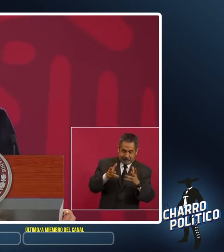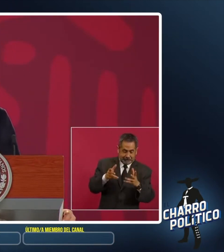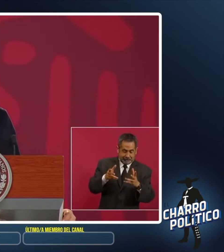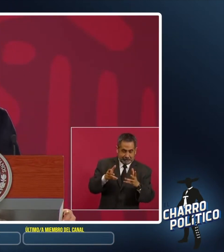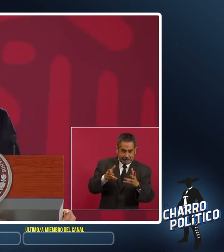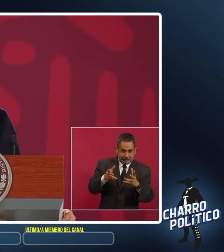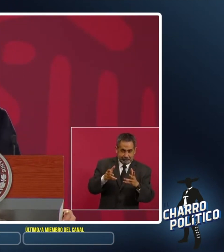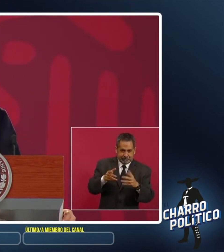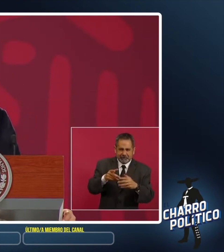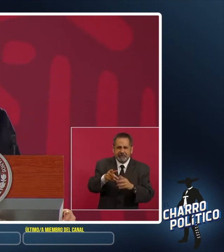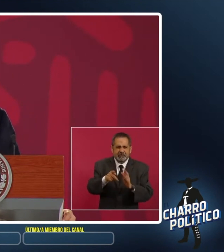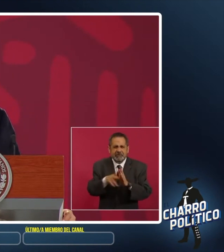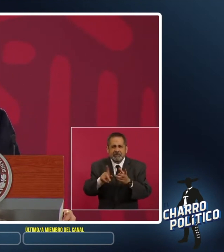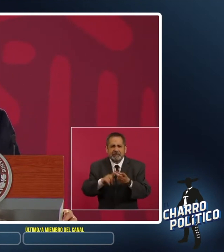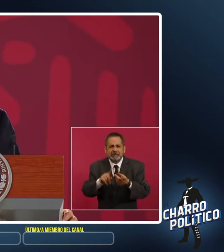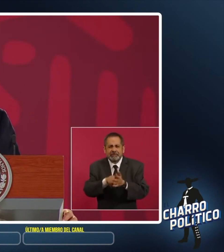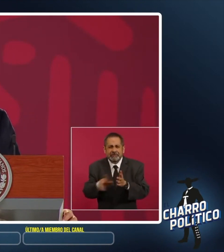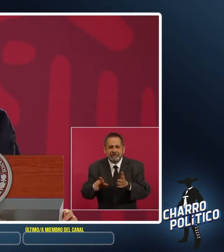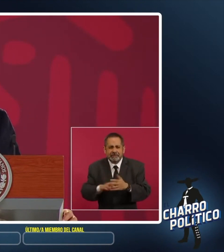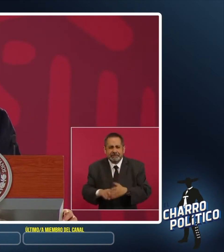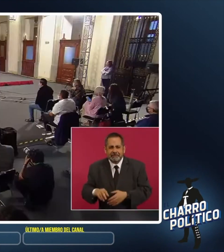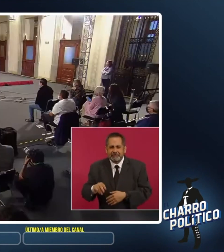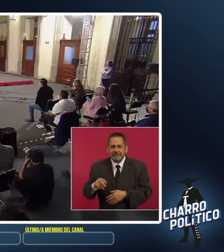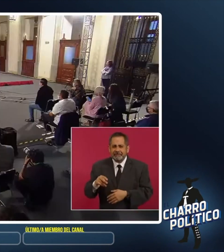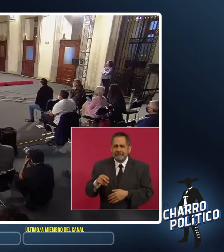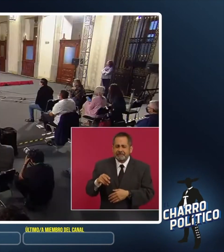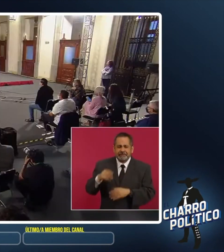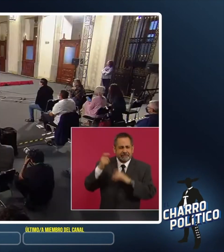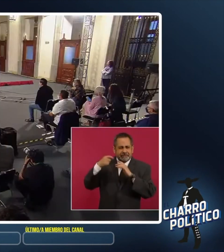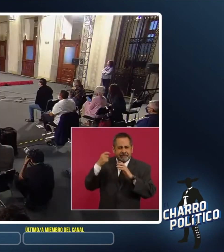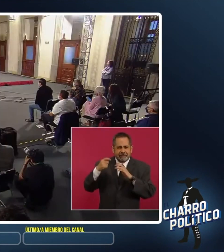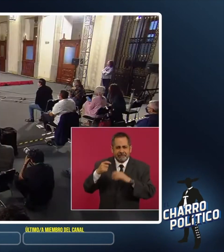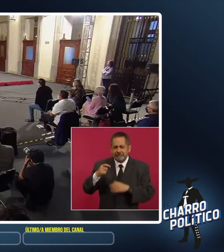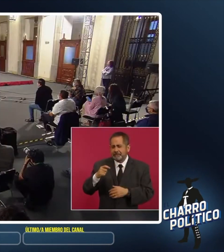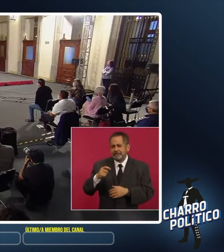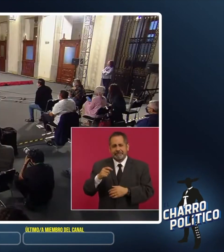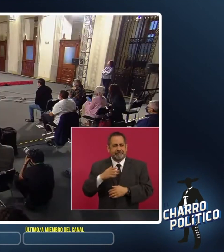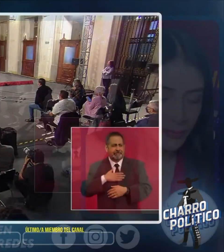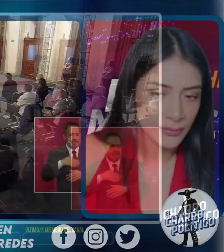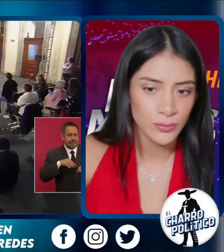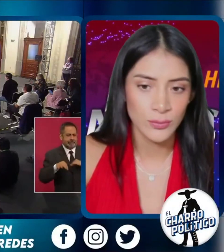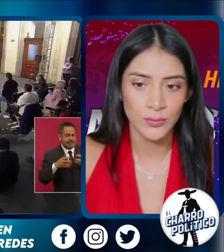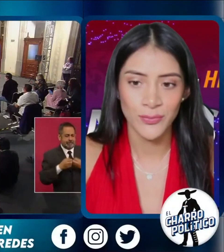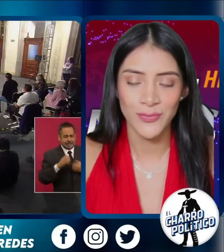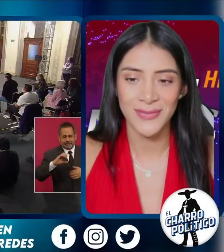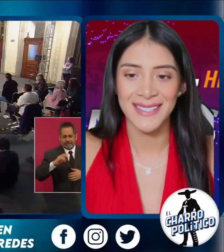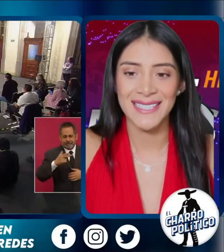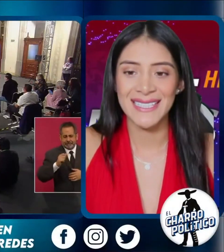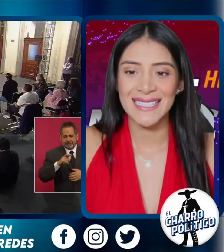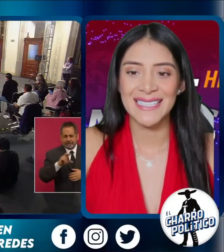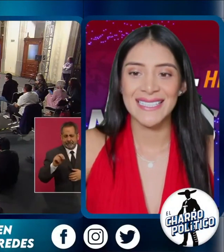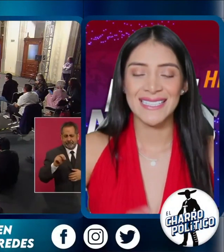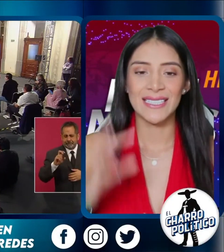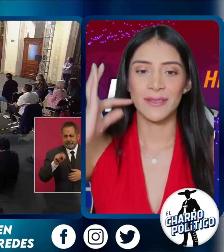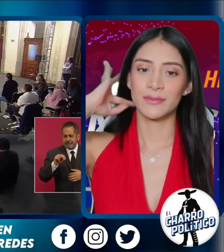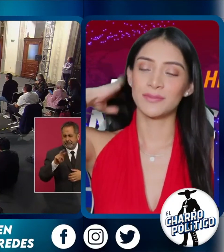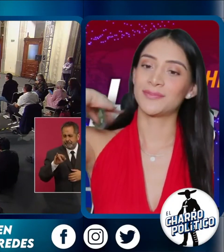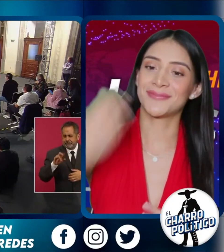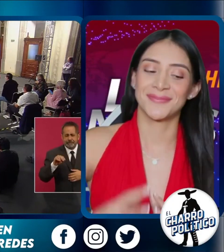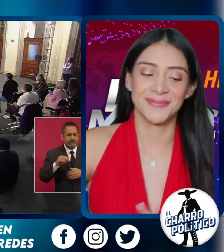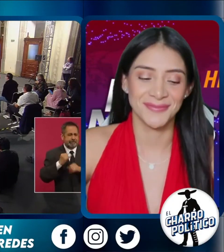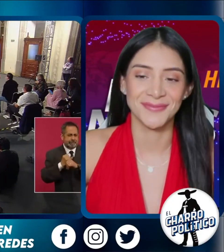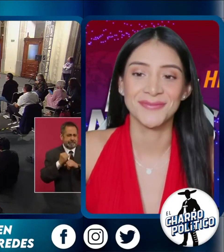¿De qué medio eres tú? De El Charro en Vivo. ¿Cómo? El Charro en Vivo, de redes sociales. Sí,